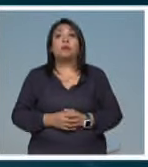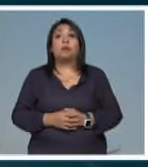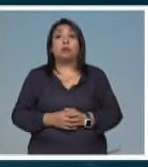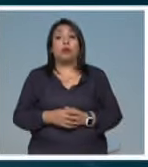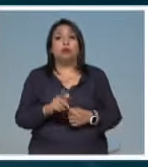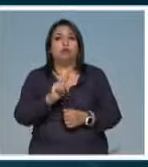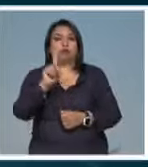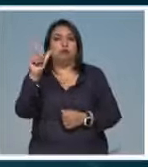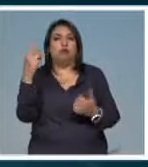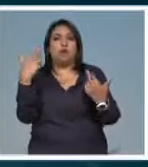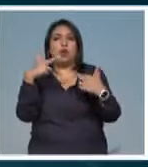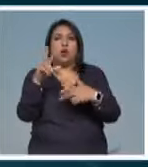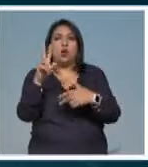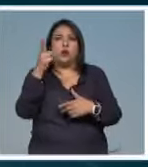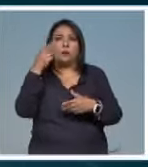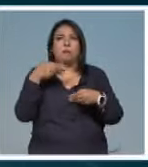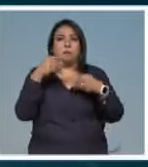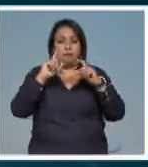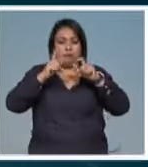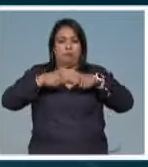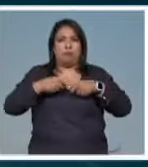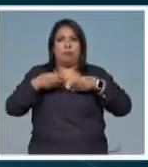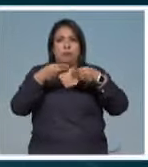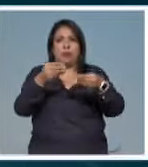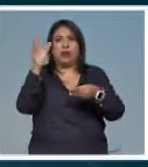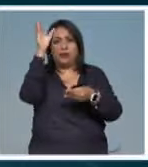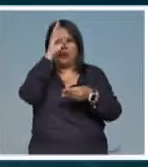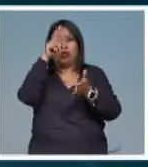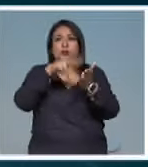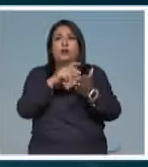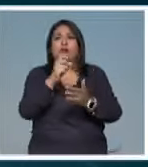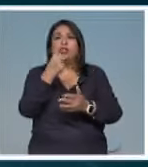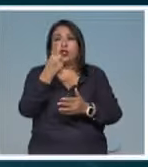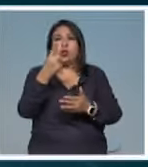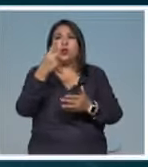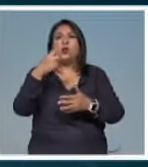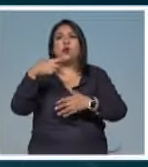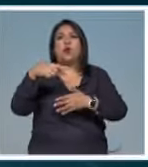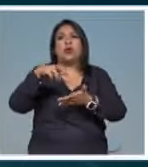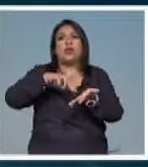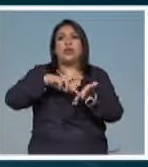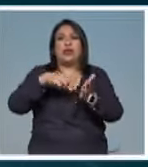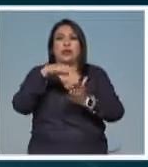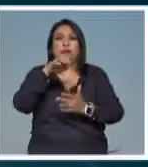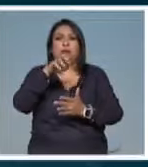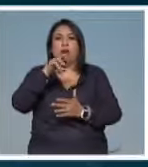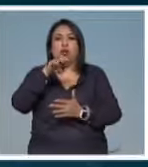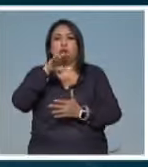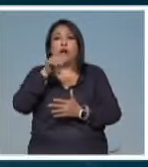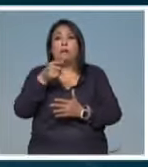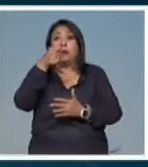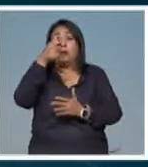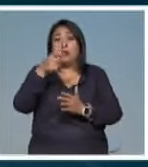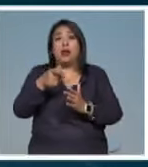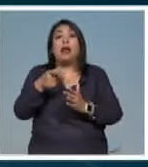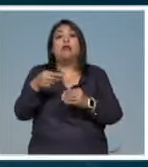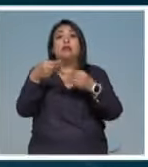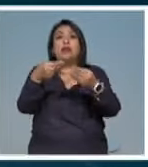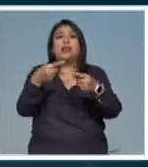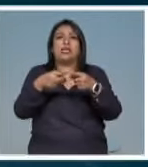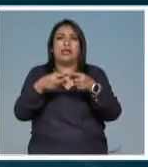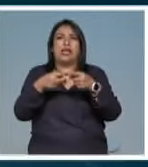Destacados académicos de la UNAM recibieron la Medalla al Mérito en Ciencias 2021, ingeniero Mario Molina, que otorgó por primera vez el